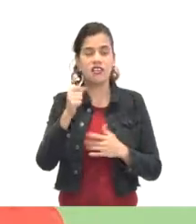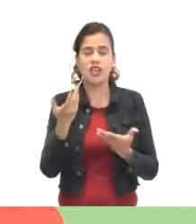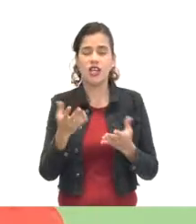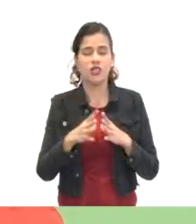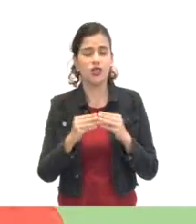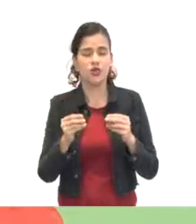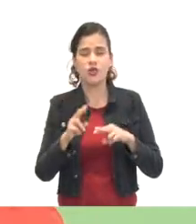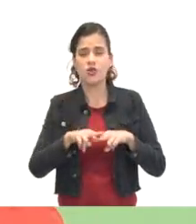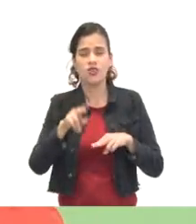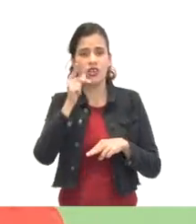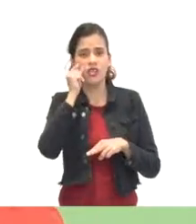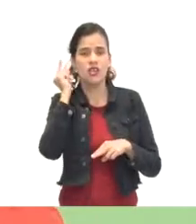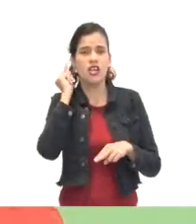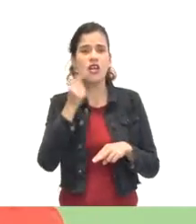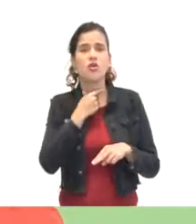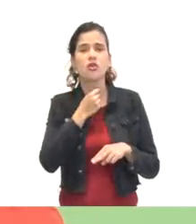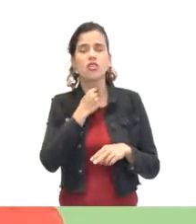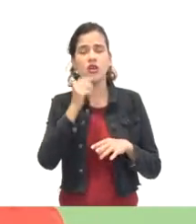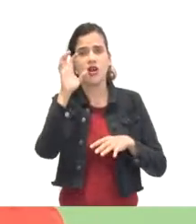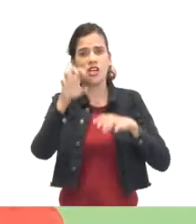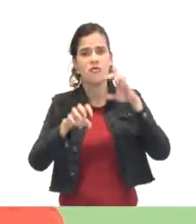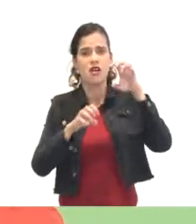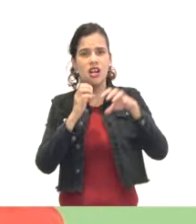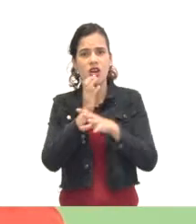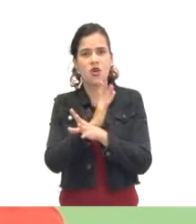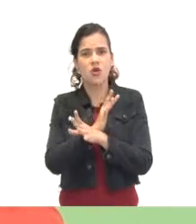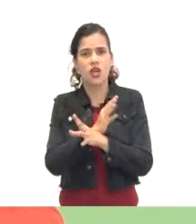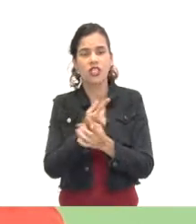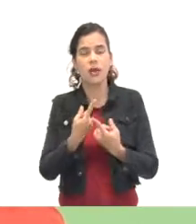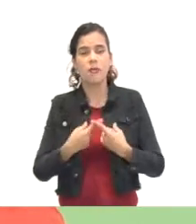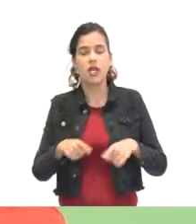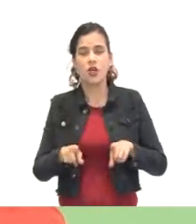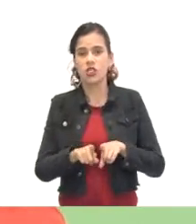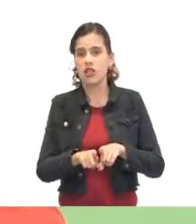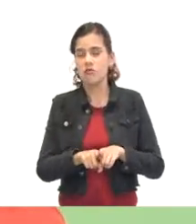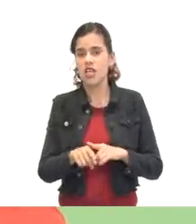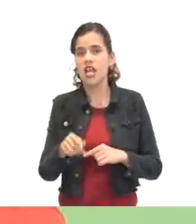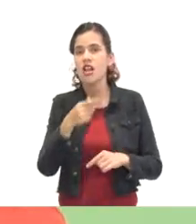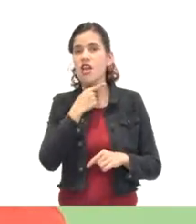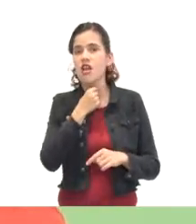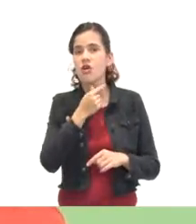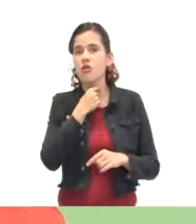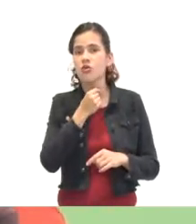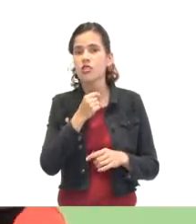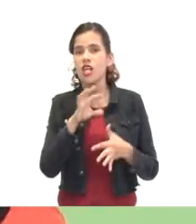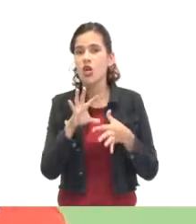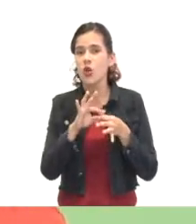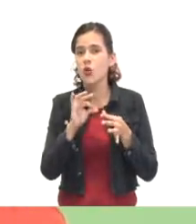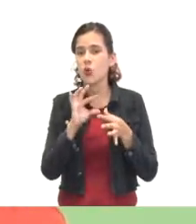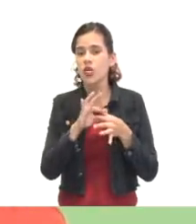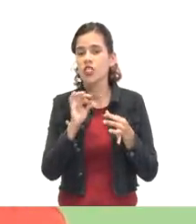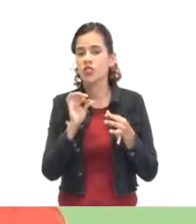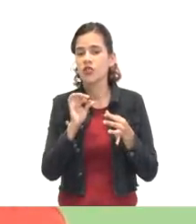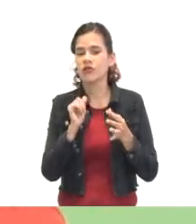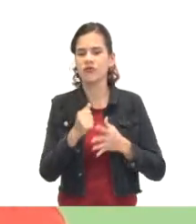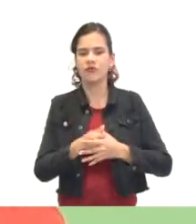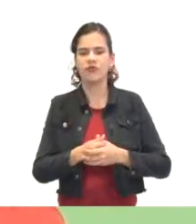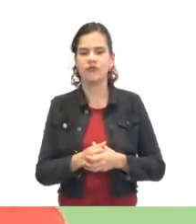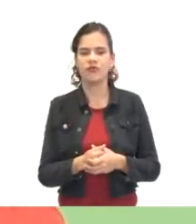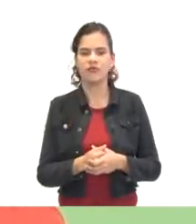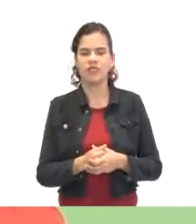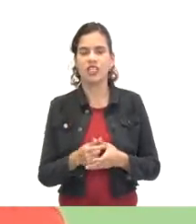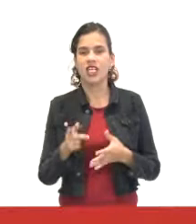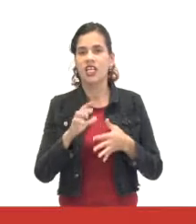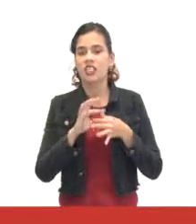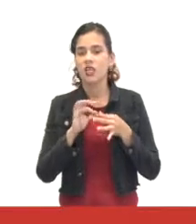a la niña le gustan los animales, le gustan los juguetes, pero también le gustan los cuentos. En este caso,